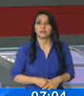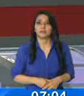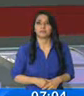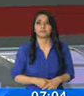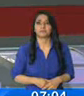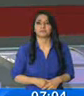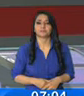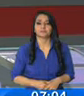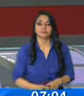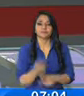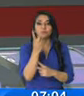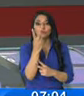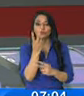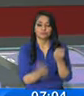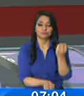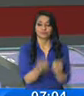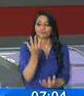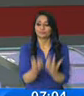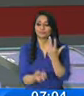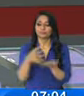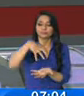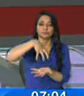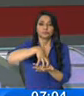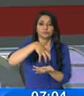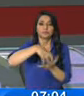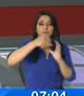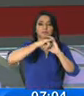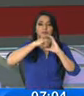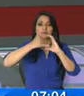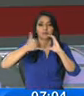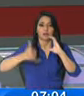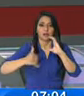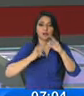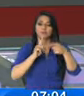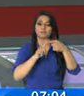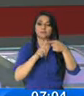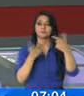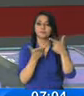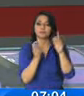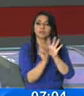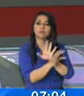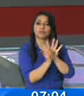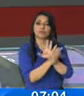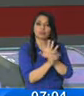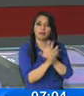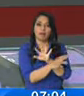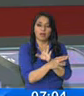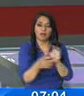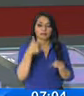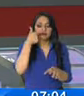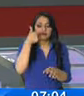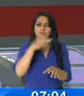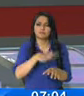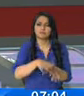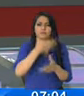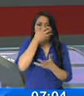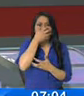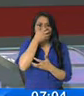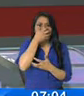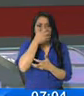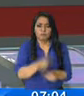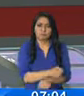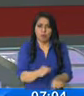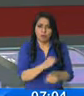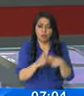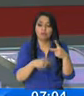dos incendios se reportaron en la provincia de Santa erena El primer siniestro se produjo una bodega donde explotó un cilindro de oxígeno el segundo